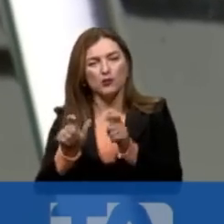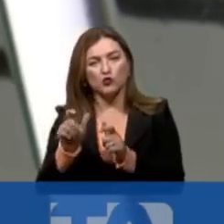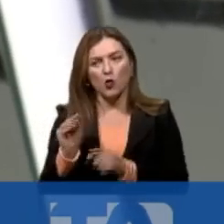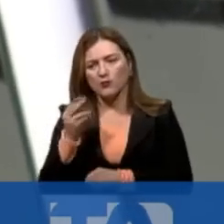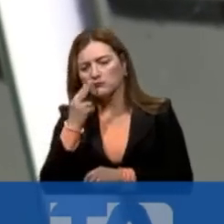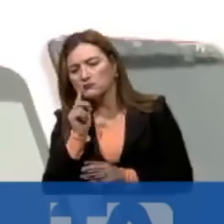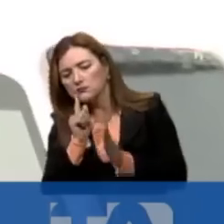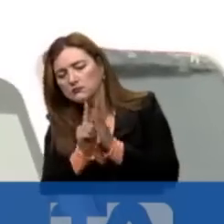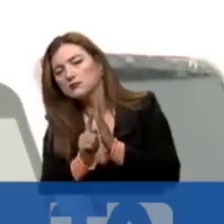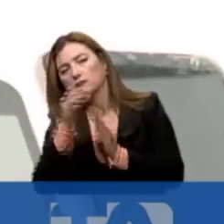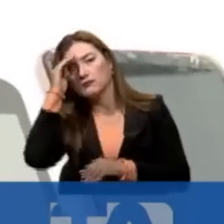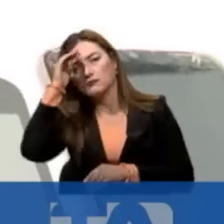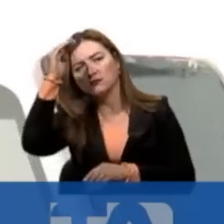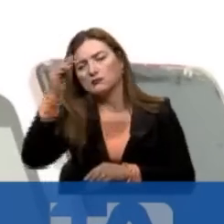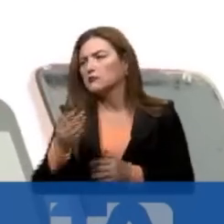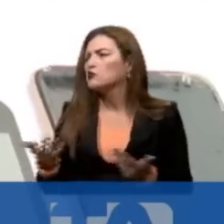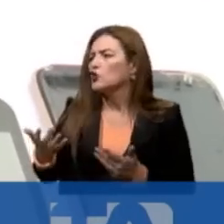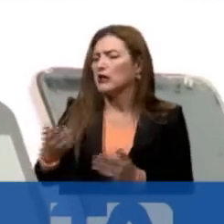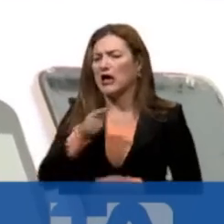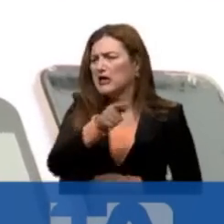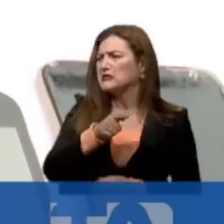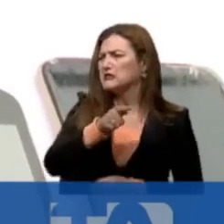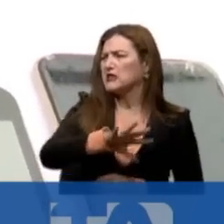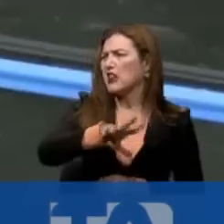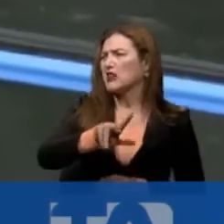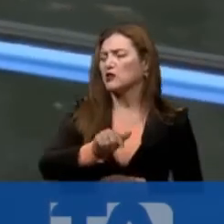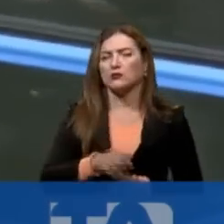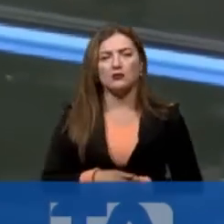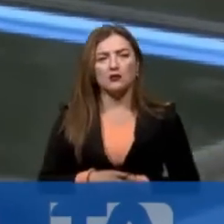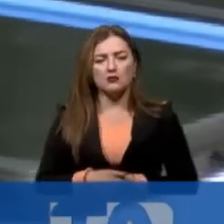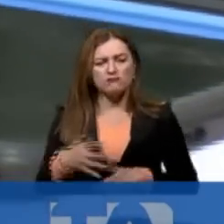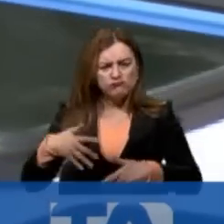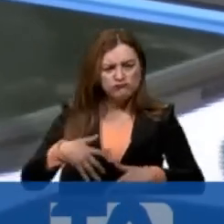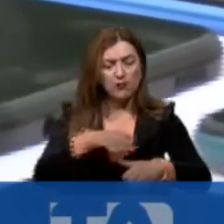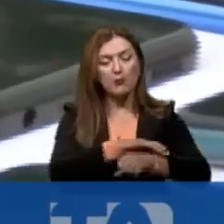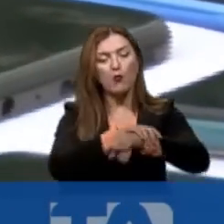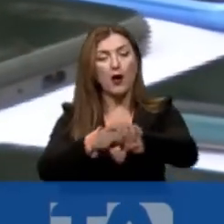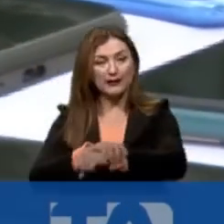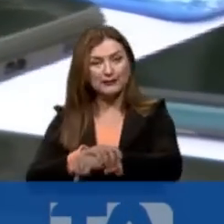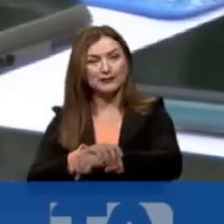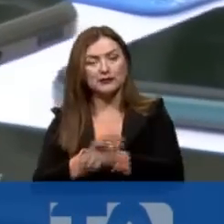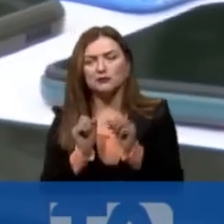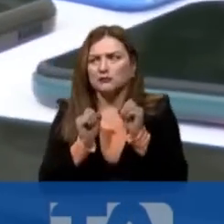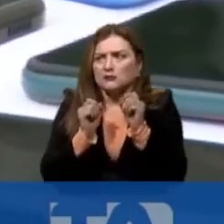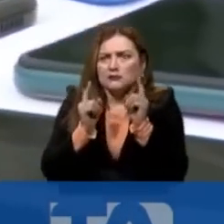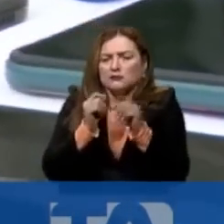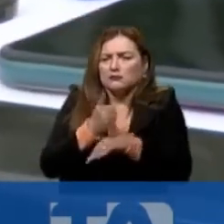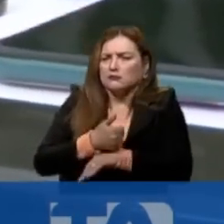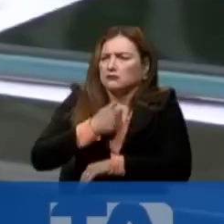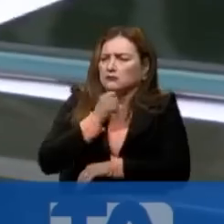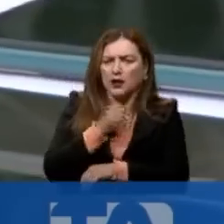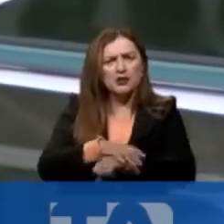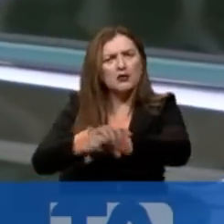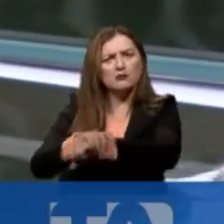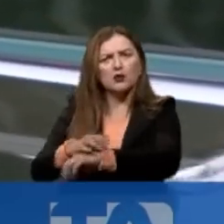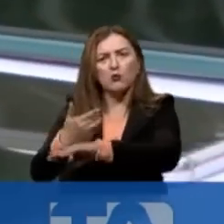joven permitió que la policía ubique ese domicilio. Ahí 3 personas fueron detenidas. Sin embargo, lo que causa sorpresa en las autoridades es